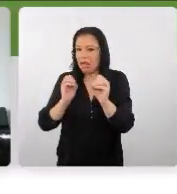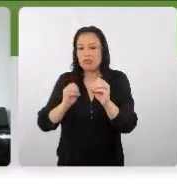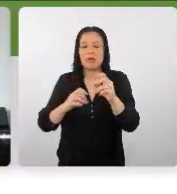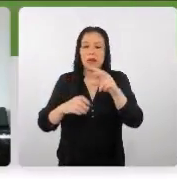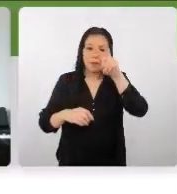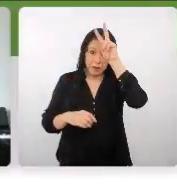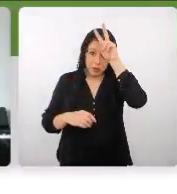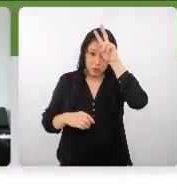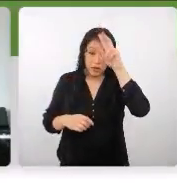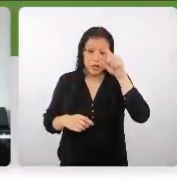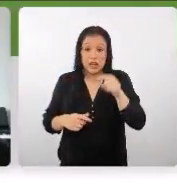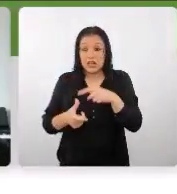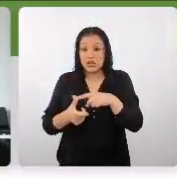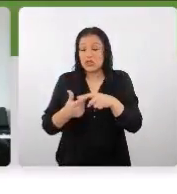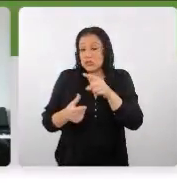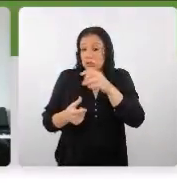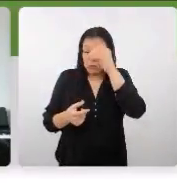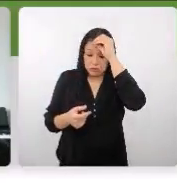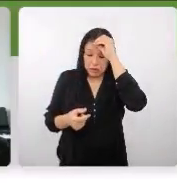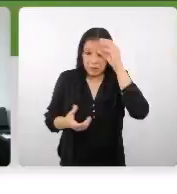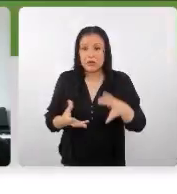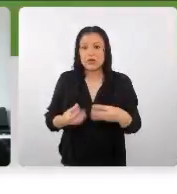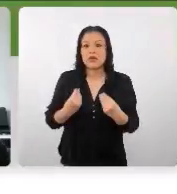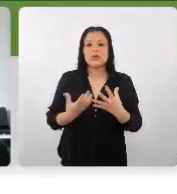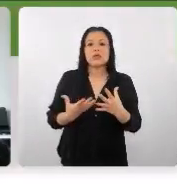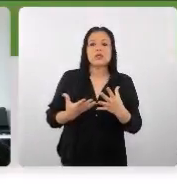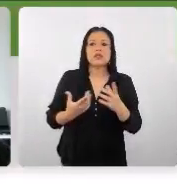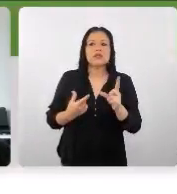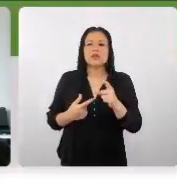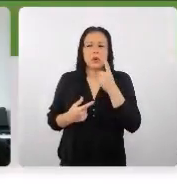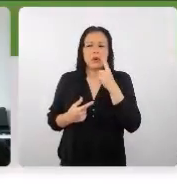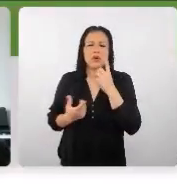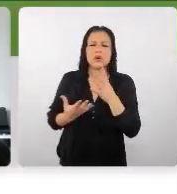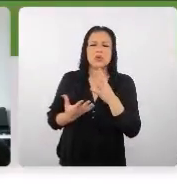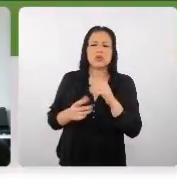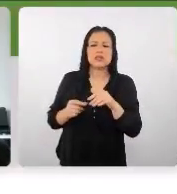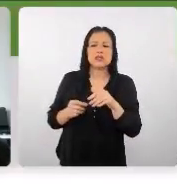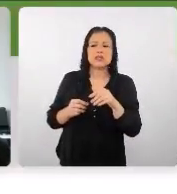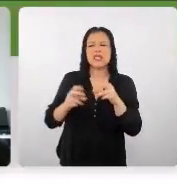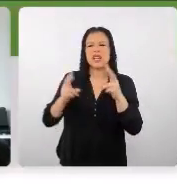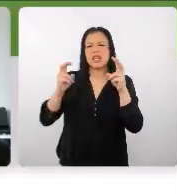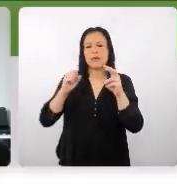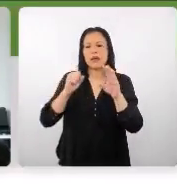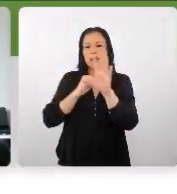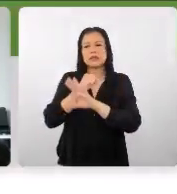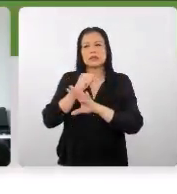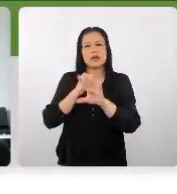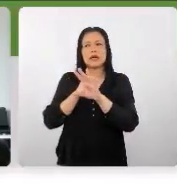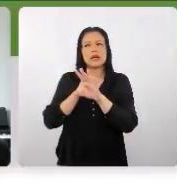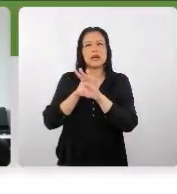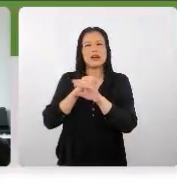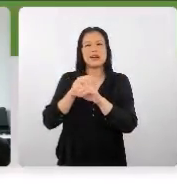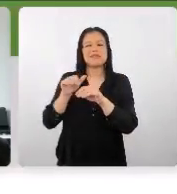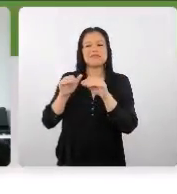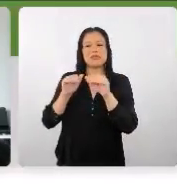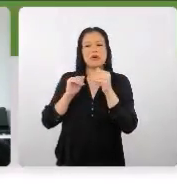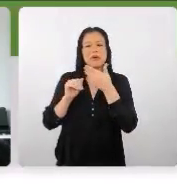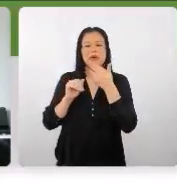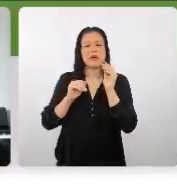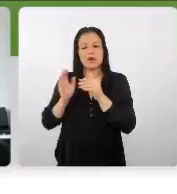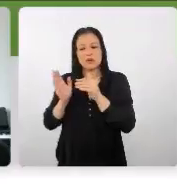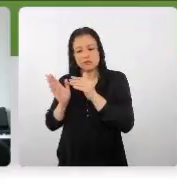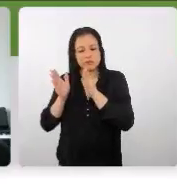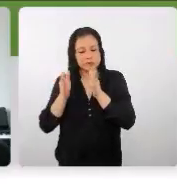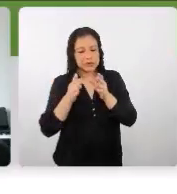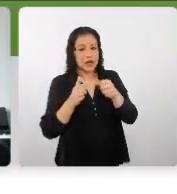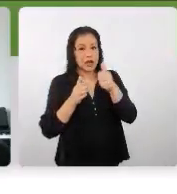Ahora, si no saben mucho del destino, el tema de la inseguridad o la seguridad termina siendo de menor conocimiento. Pero